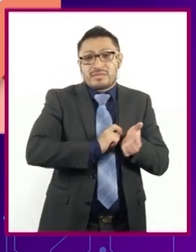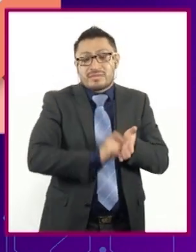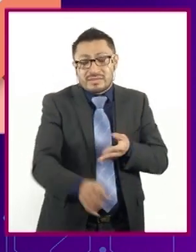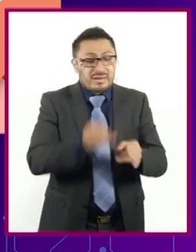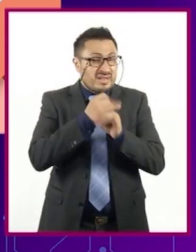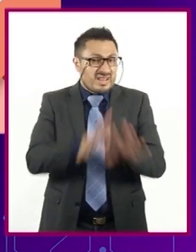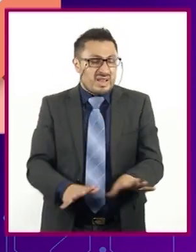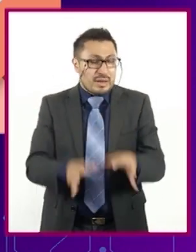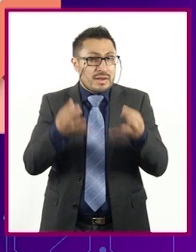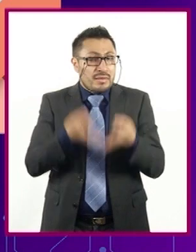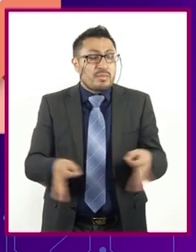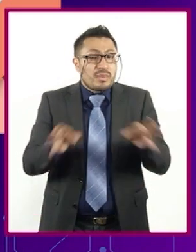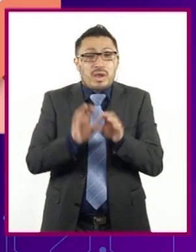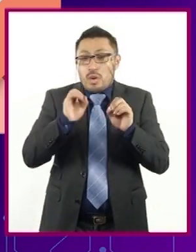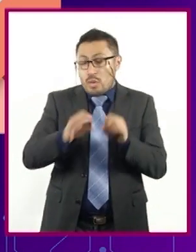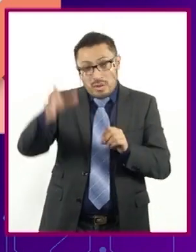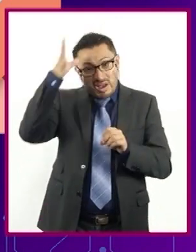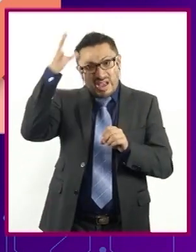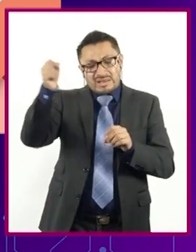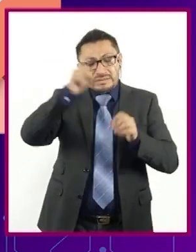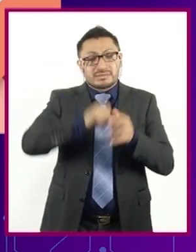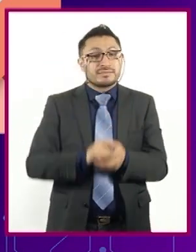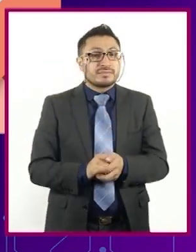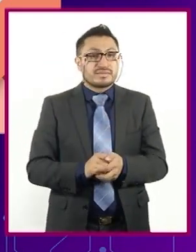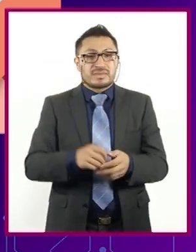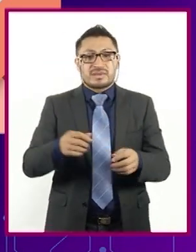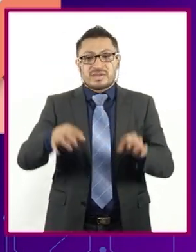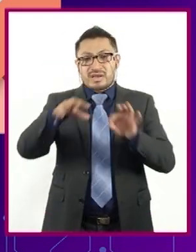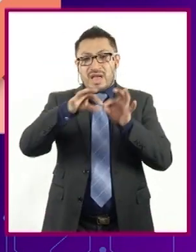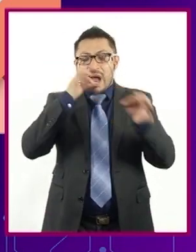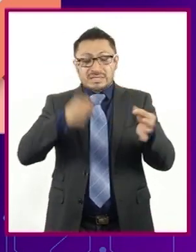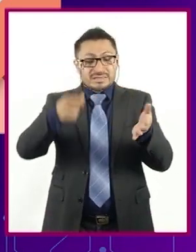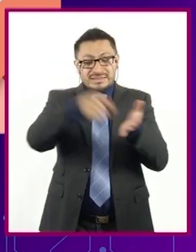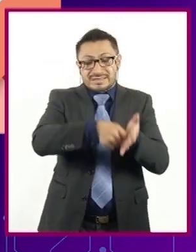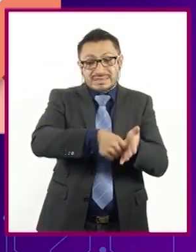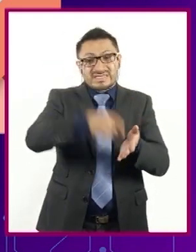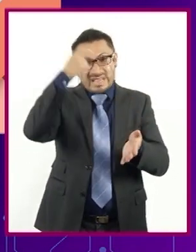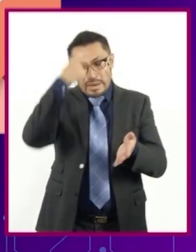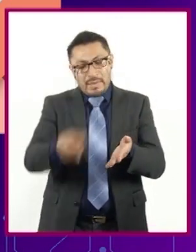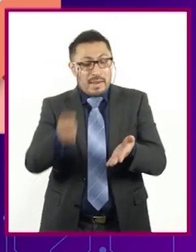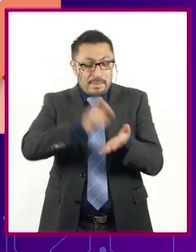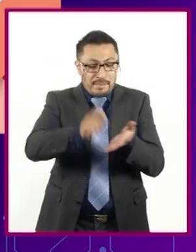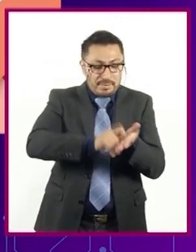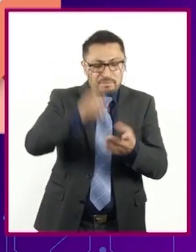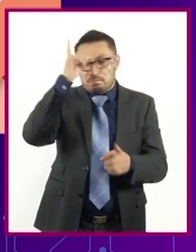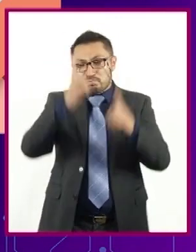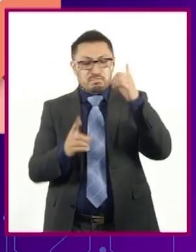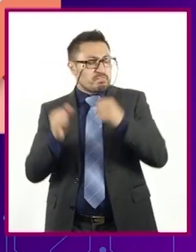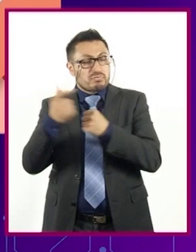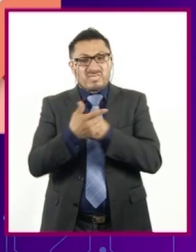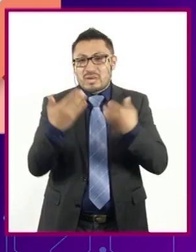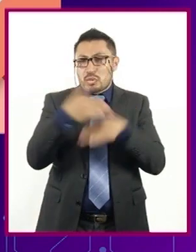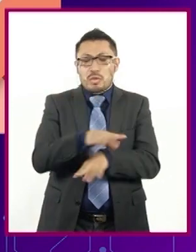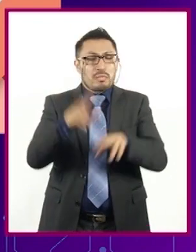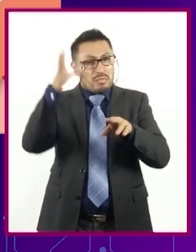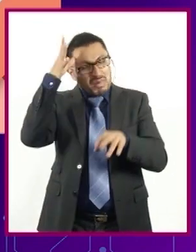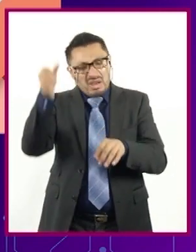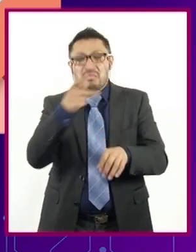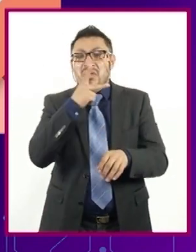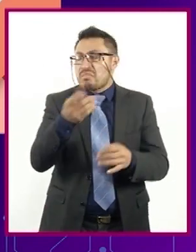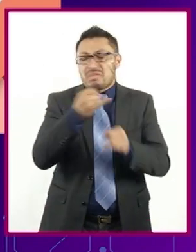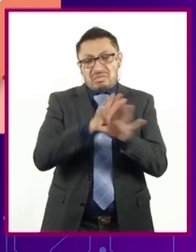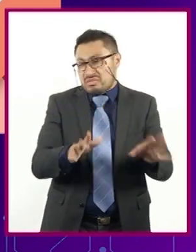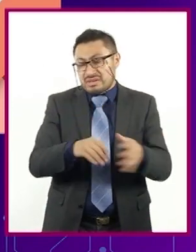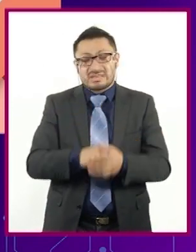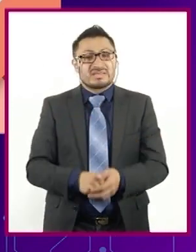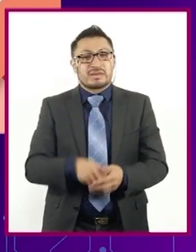o definiciones. Pegar notas adhesivas para agregar comentarios o dudas sobre algún dato.